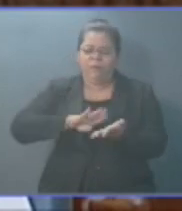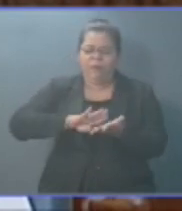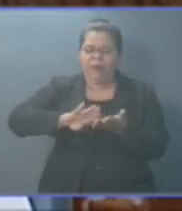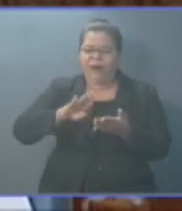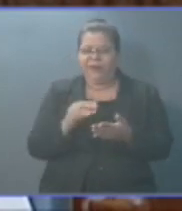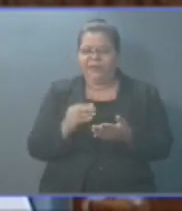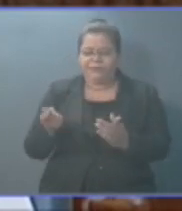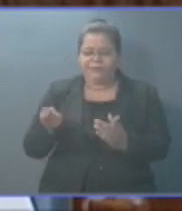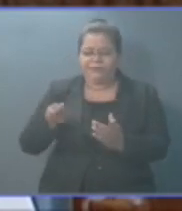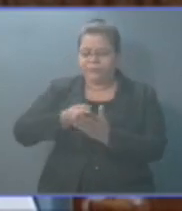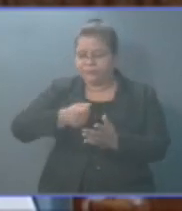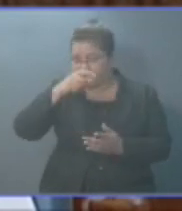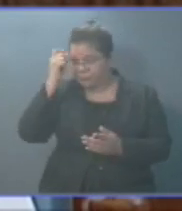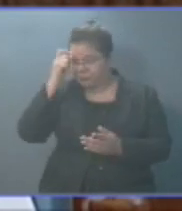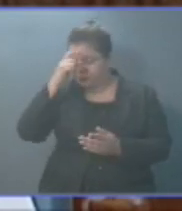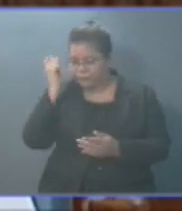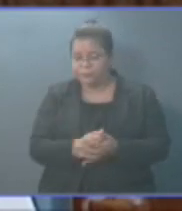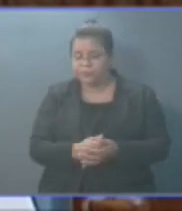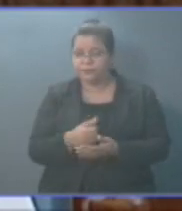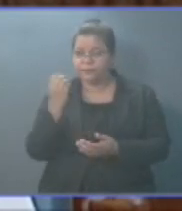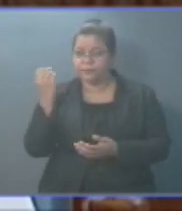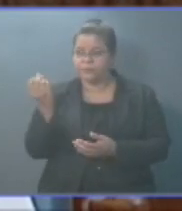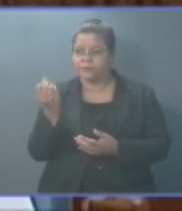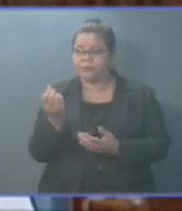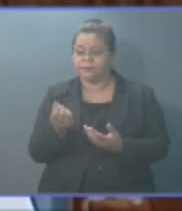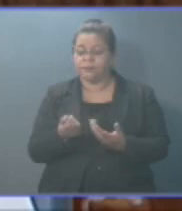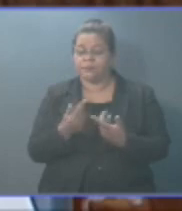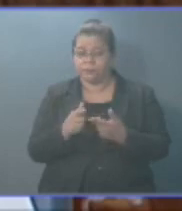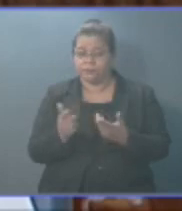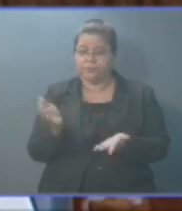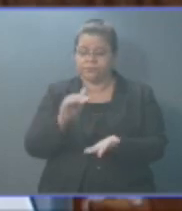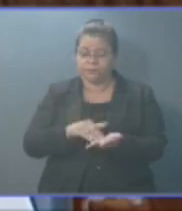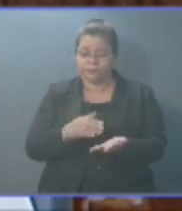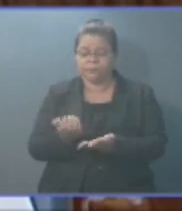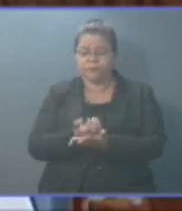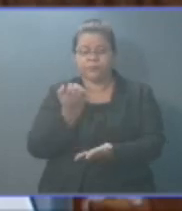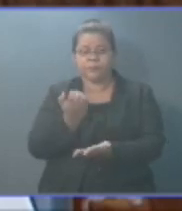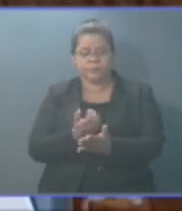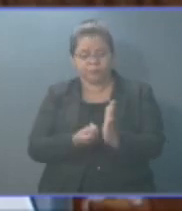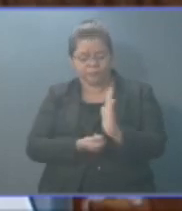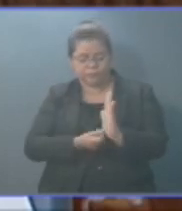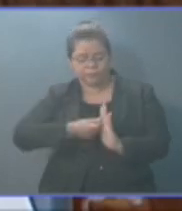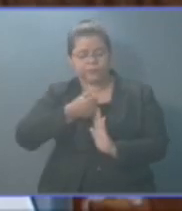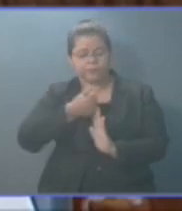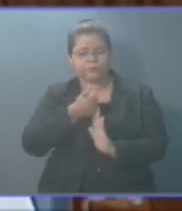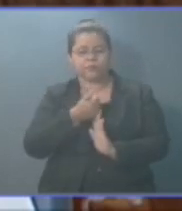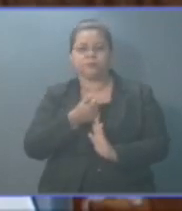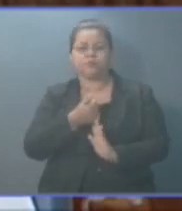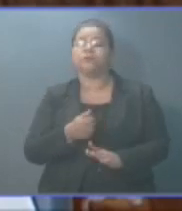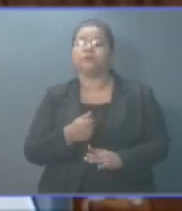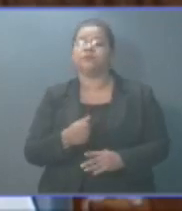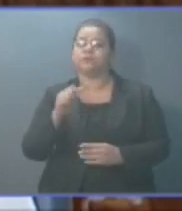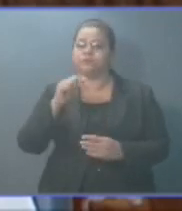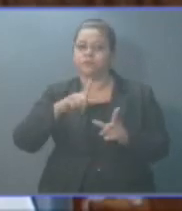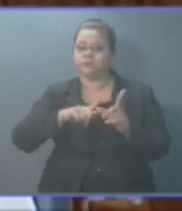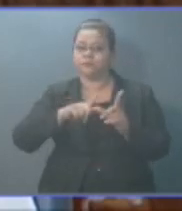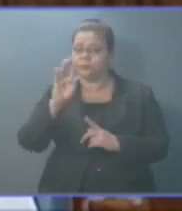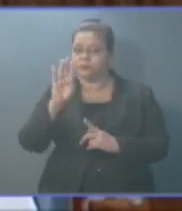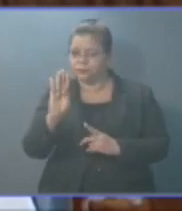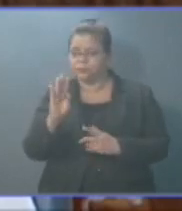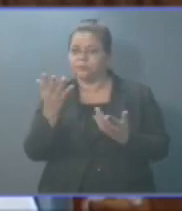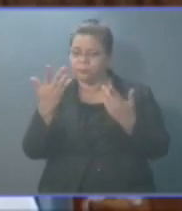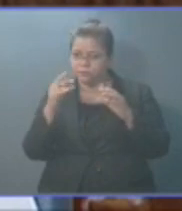fondo de emergencia, recuperación y reactivación económica. Que se